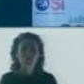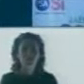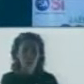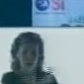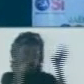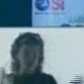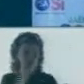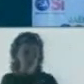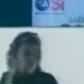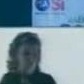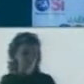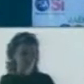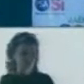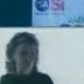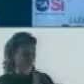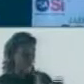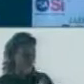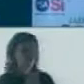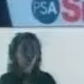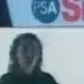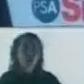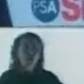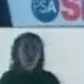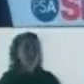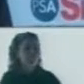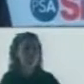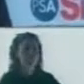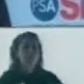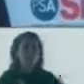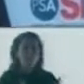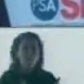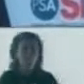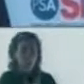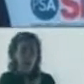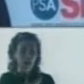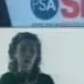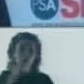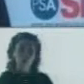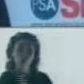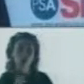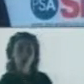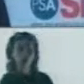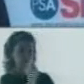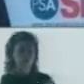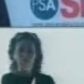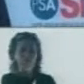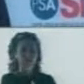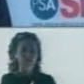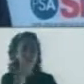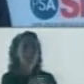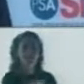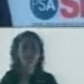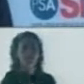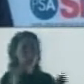sueldo. Yo ya lo he dicho, voy a entrar de alcalde y no cobraré sueldo, señor Jaime. No cobraré sueldo y no